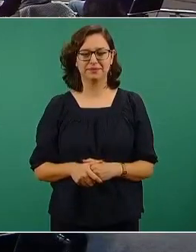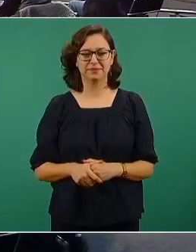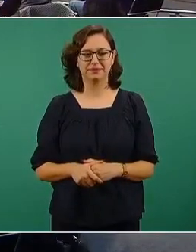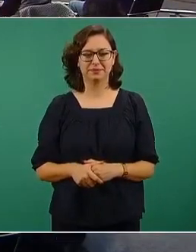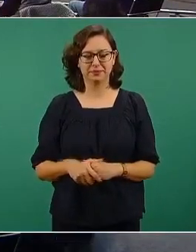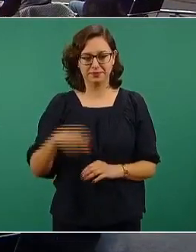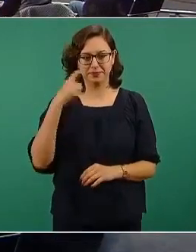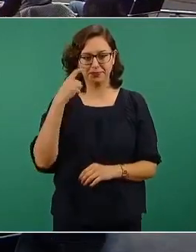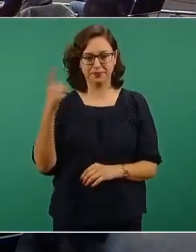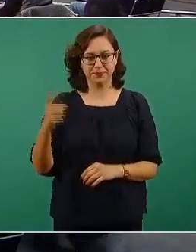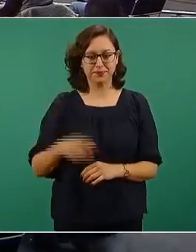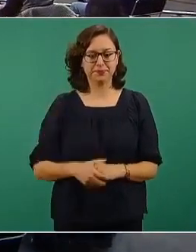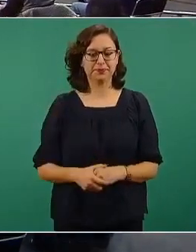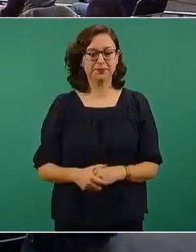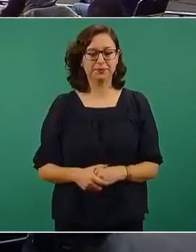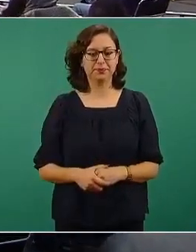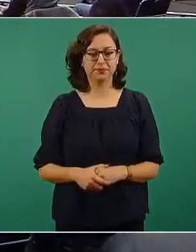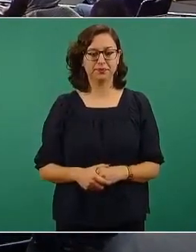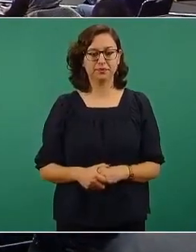Miren,